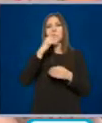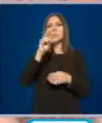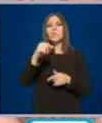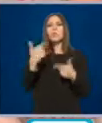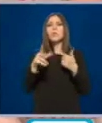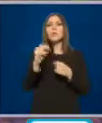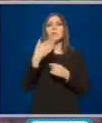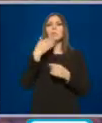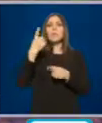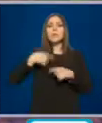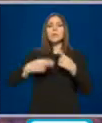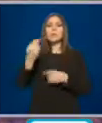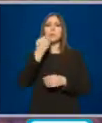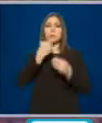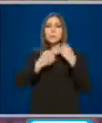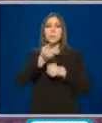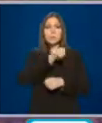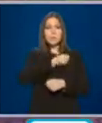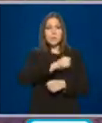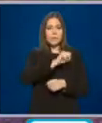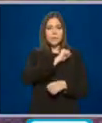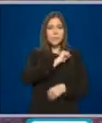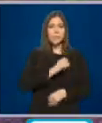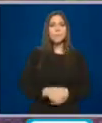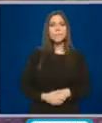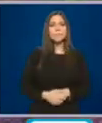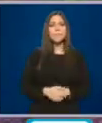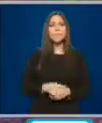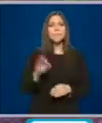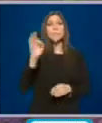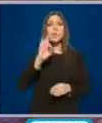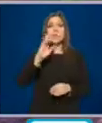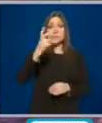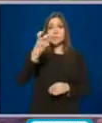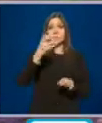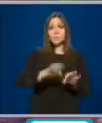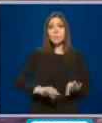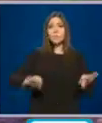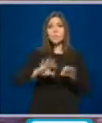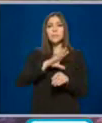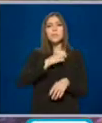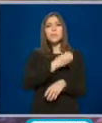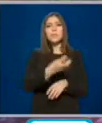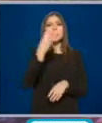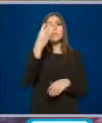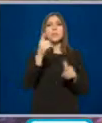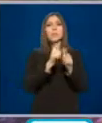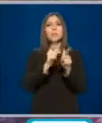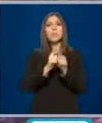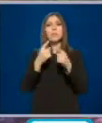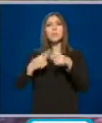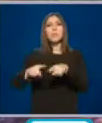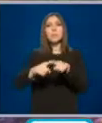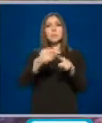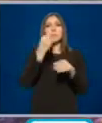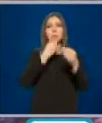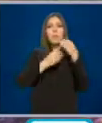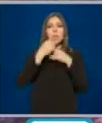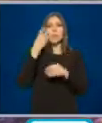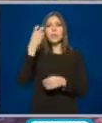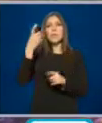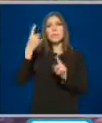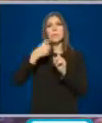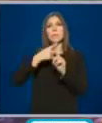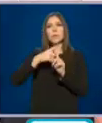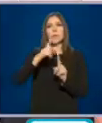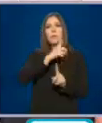adecuada. Ese es ¿no? un punto muy importante. Lo que tenemos que tomar en cuenta, si recordamos, existen 3 grupos de alimento. Tenemos que recurrir a ellos.